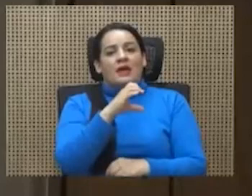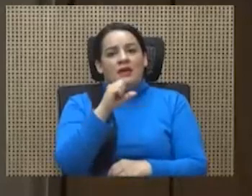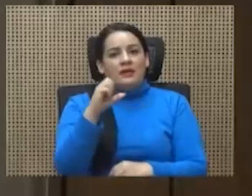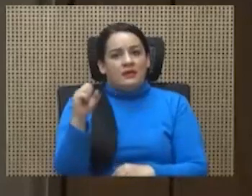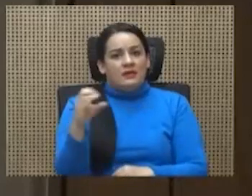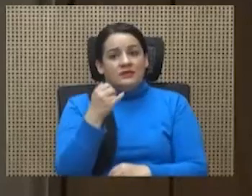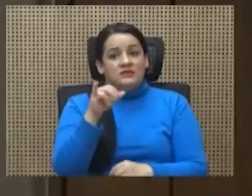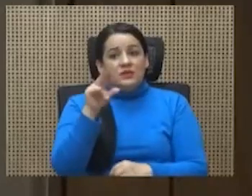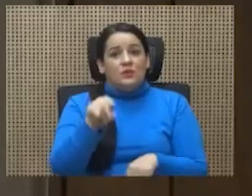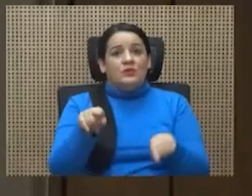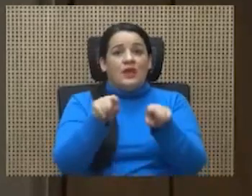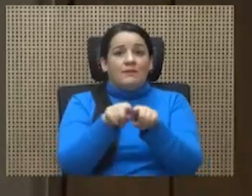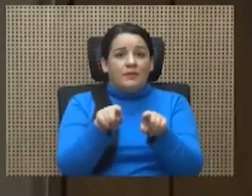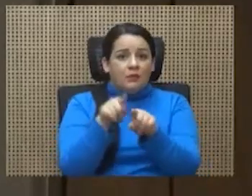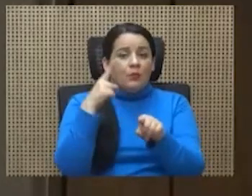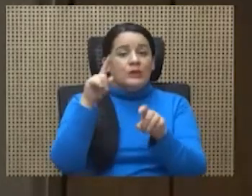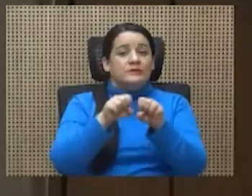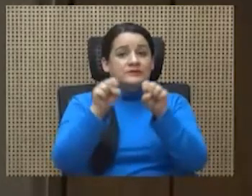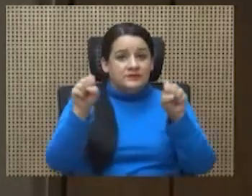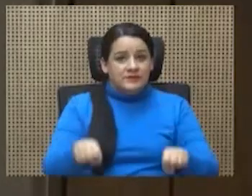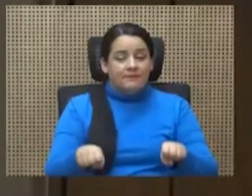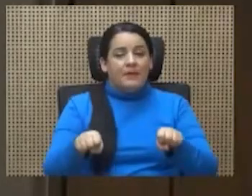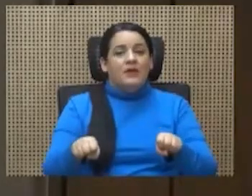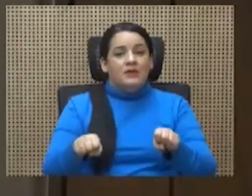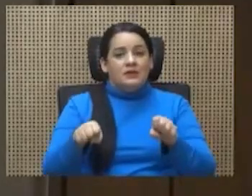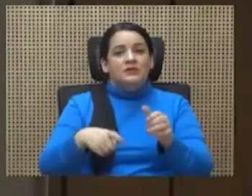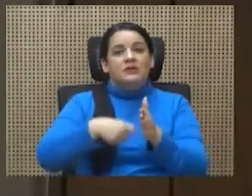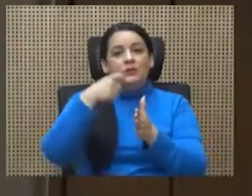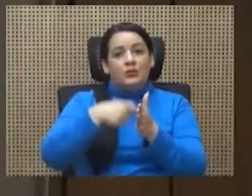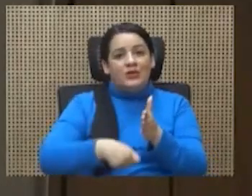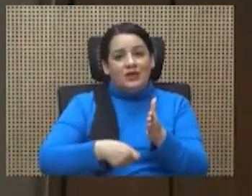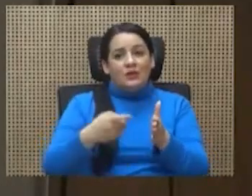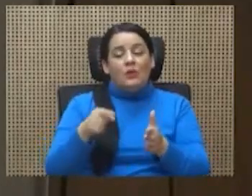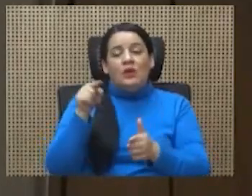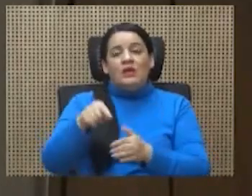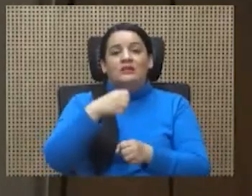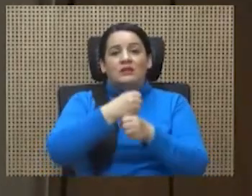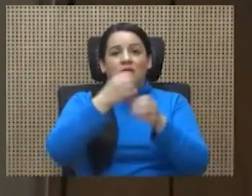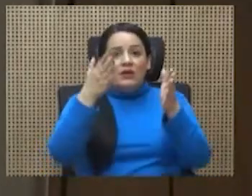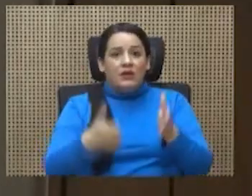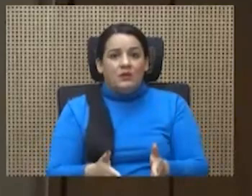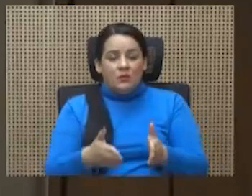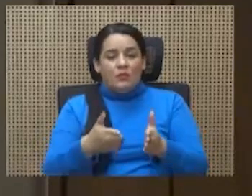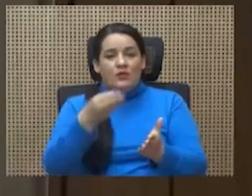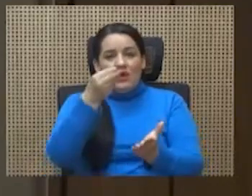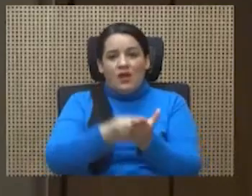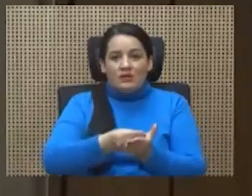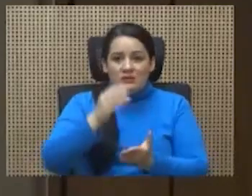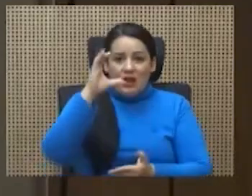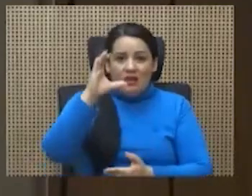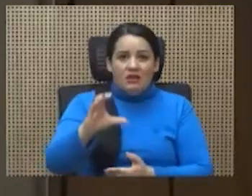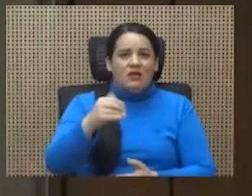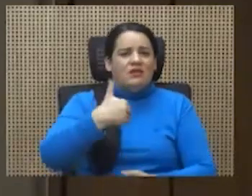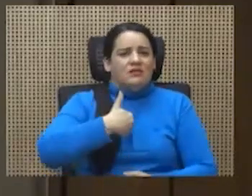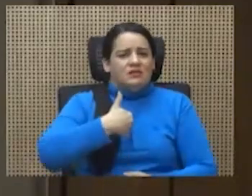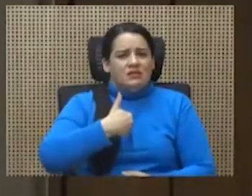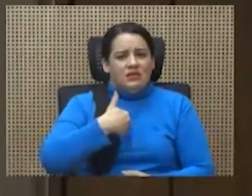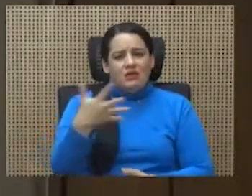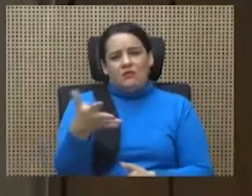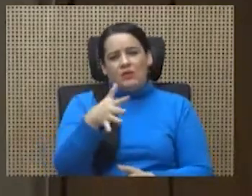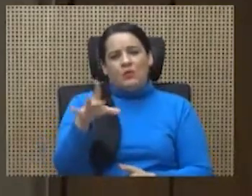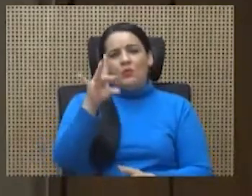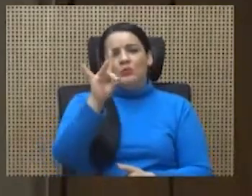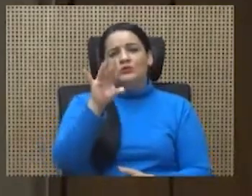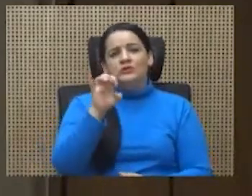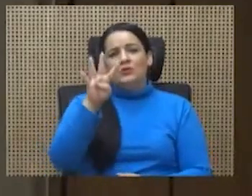el sistema tributario. El trabajador asalariado tiene aproximadamente